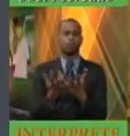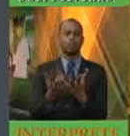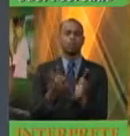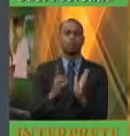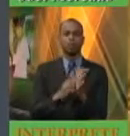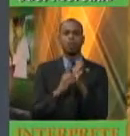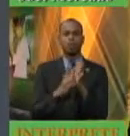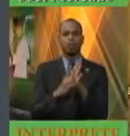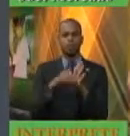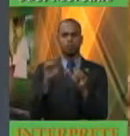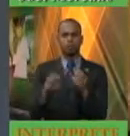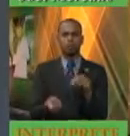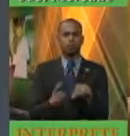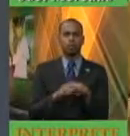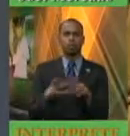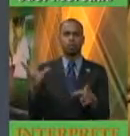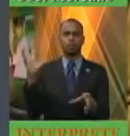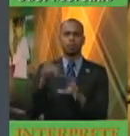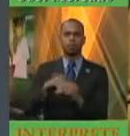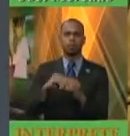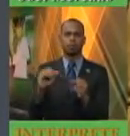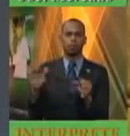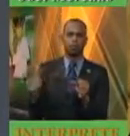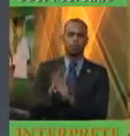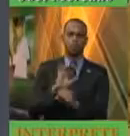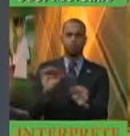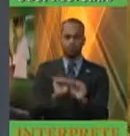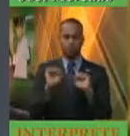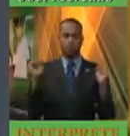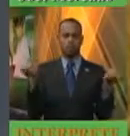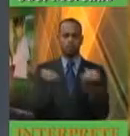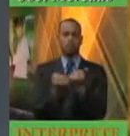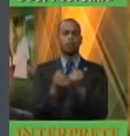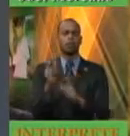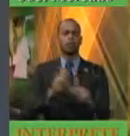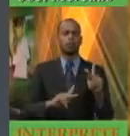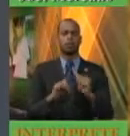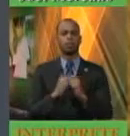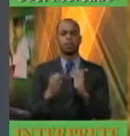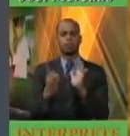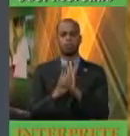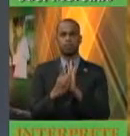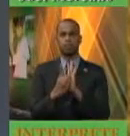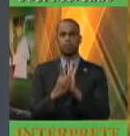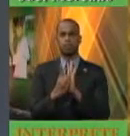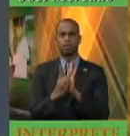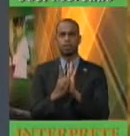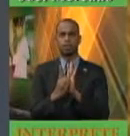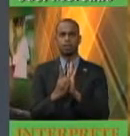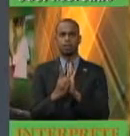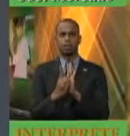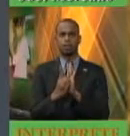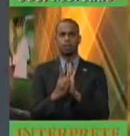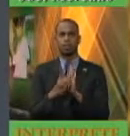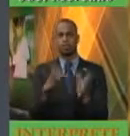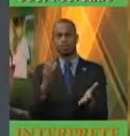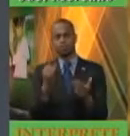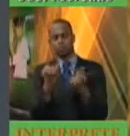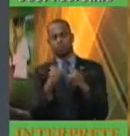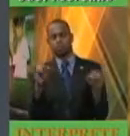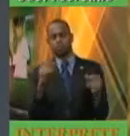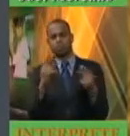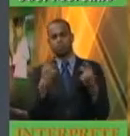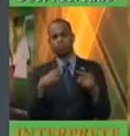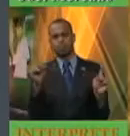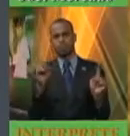incrementar una verdadera inclusión plena de la sociedad de las personas con discapacidad y lograr una independencia,